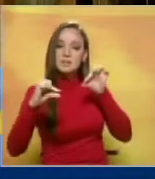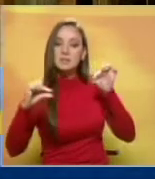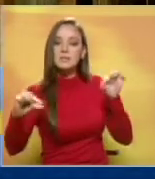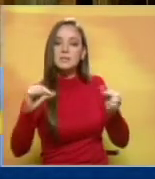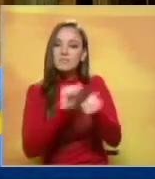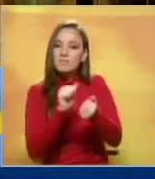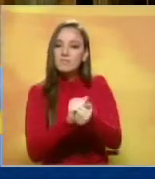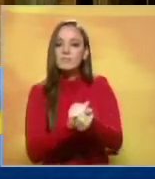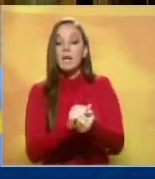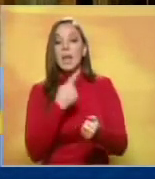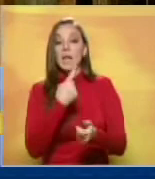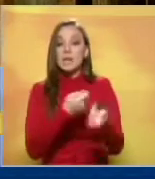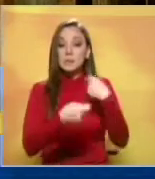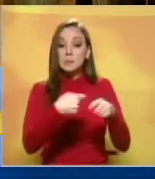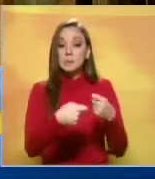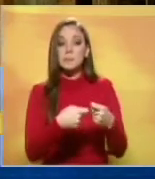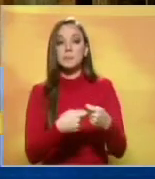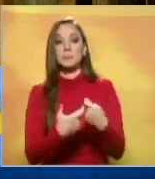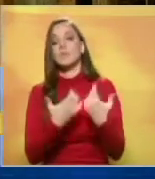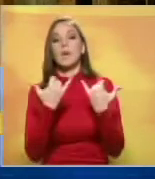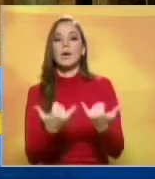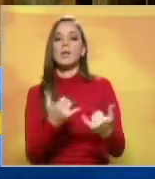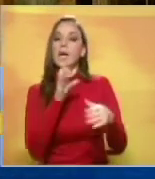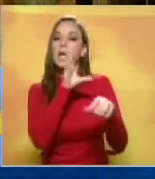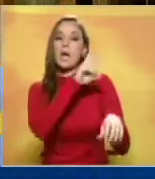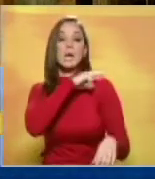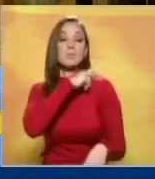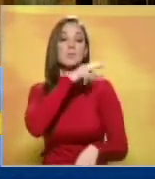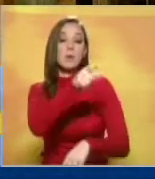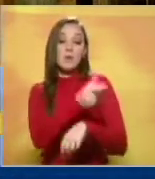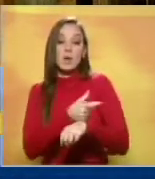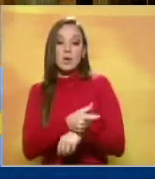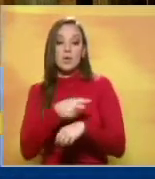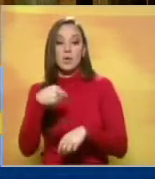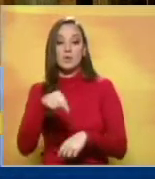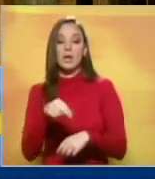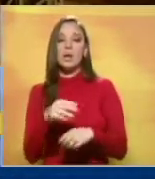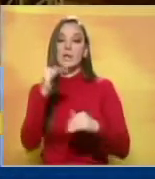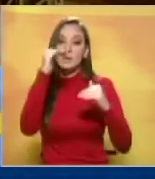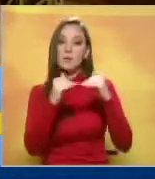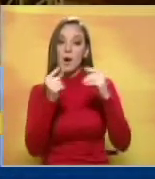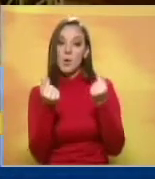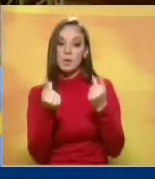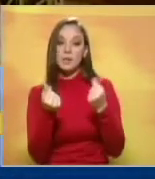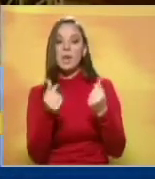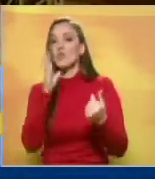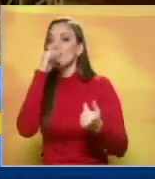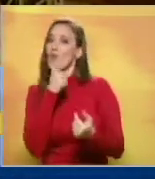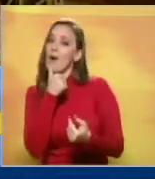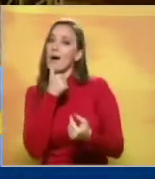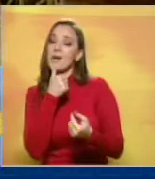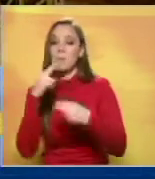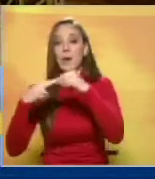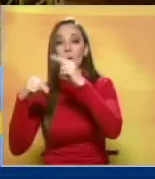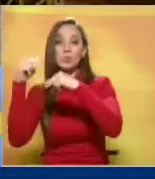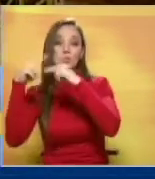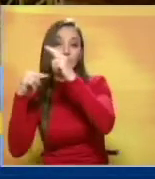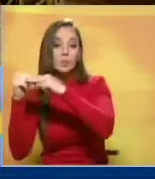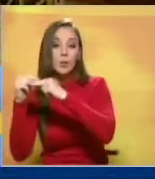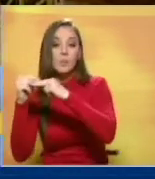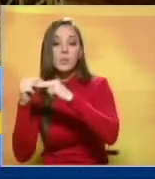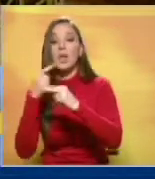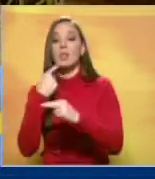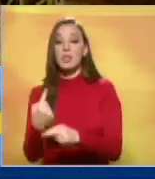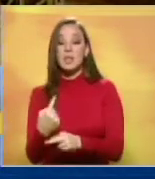de estos productos se encuentra en manos del estado y están regulados lo que genera escasez aseguró que esta crisis de insumos